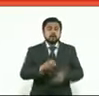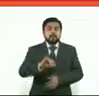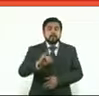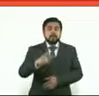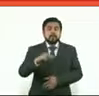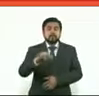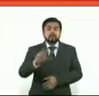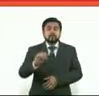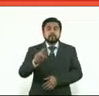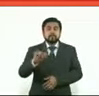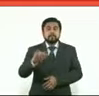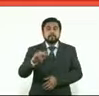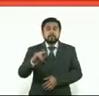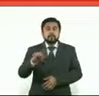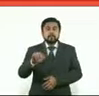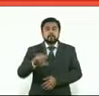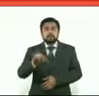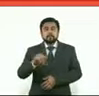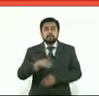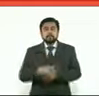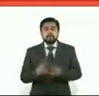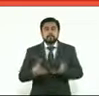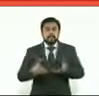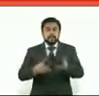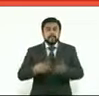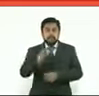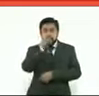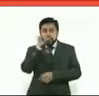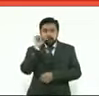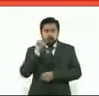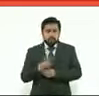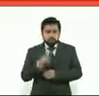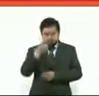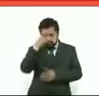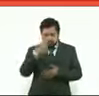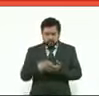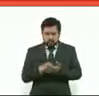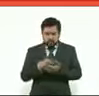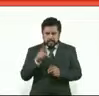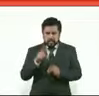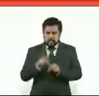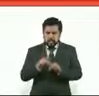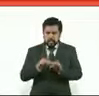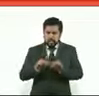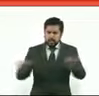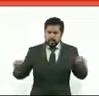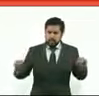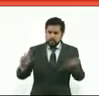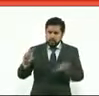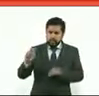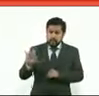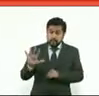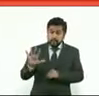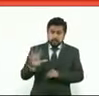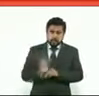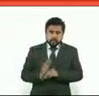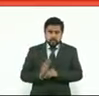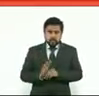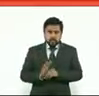luego ir hacia Avenida Juárez, y ese punto será ya el kilómetro 35. Cuando estén ya muy cerca de la conclusión de la